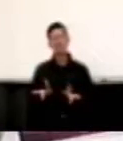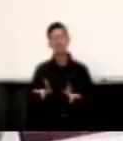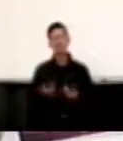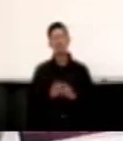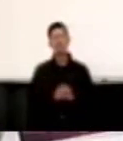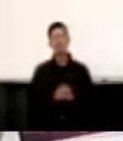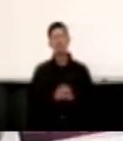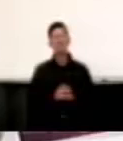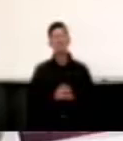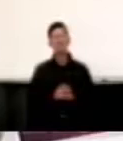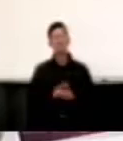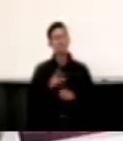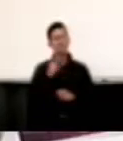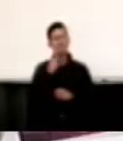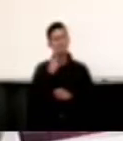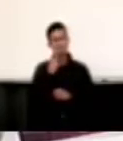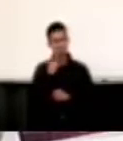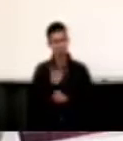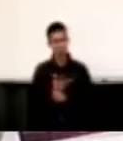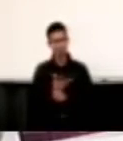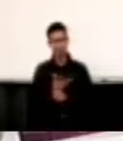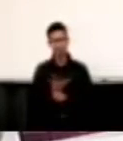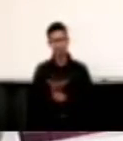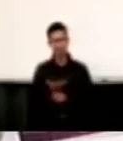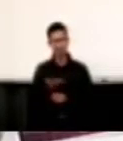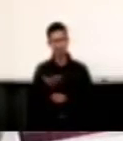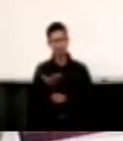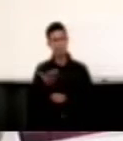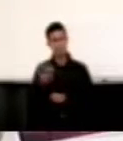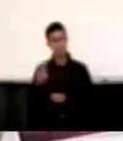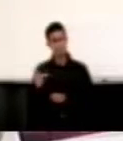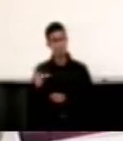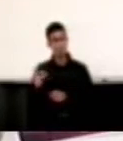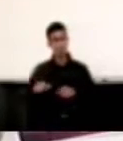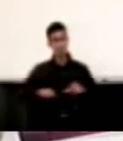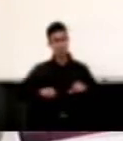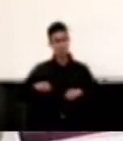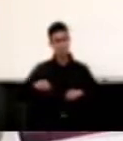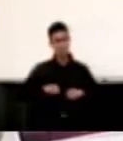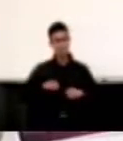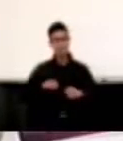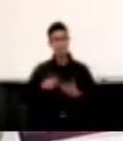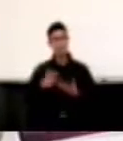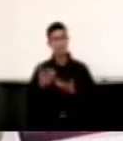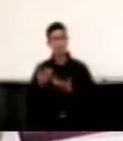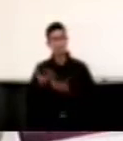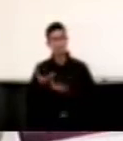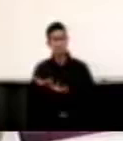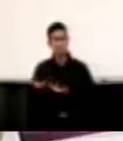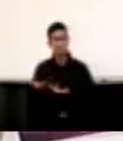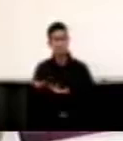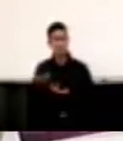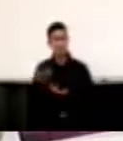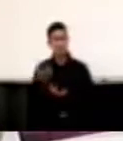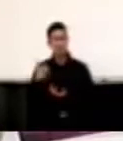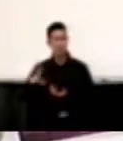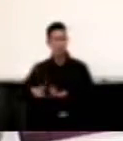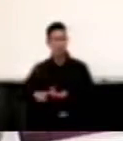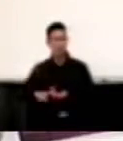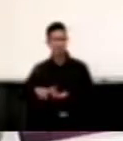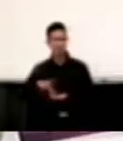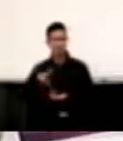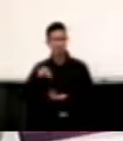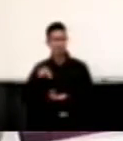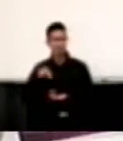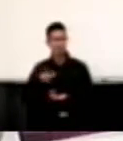la exigencia de las acciones no está en los gobernantes, sino en los ciudadanos. En